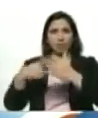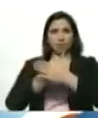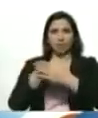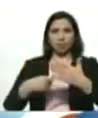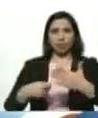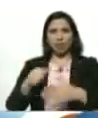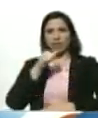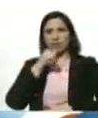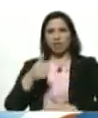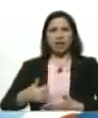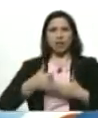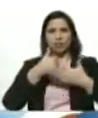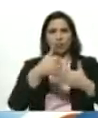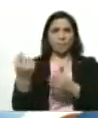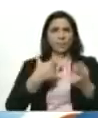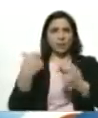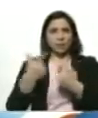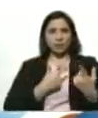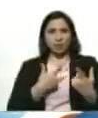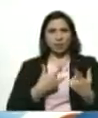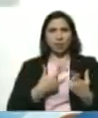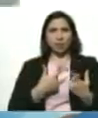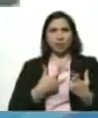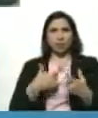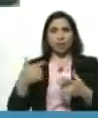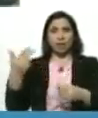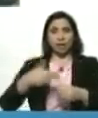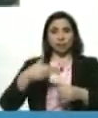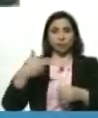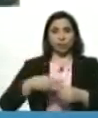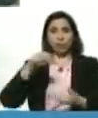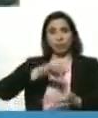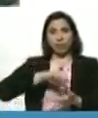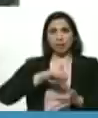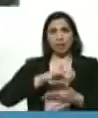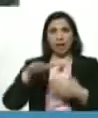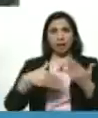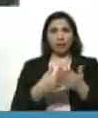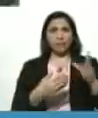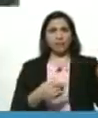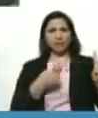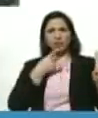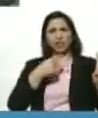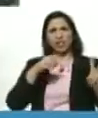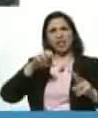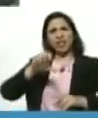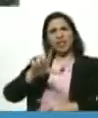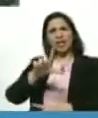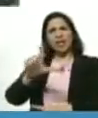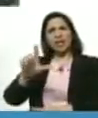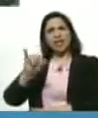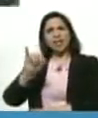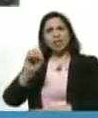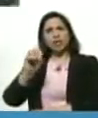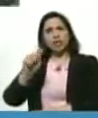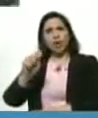en envíos de gasolina a irán y venezuela lo dice el yo abraham